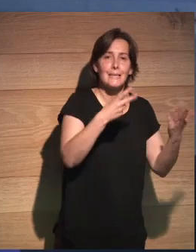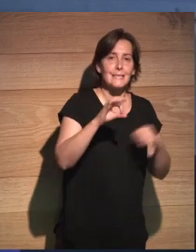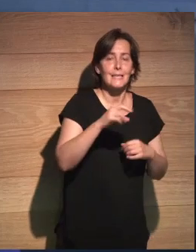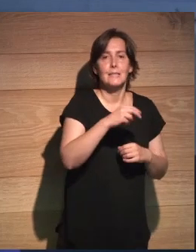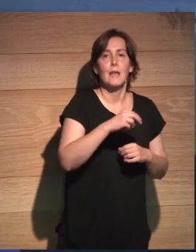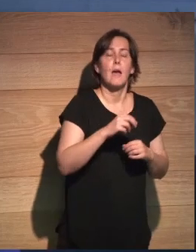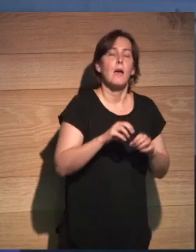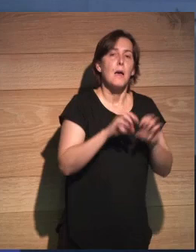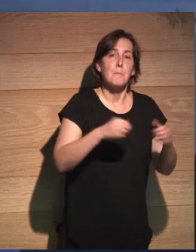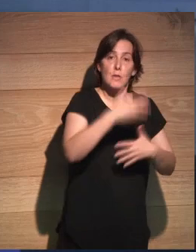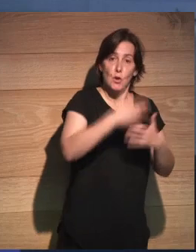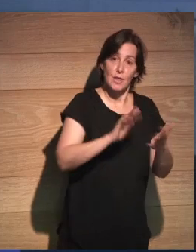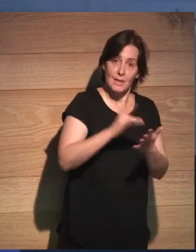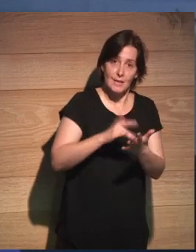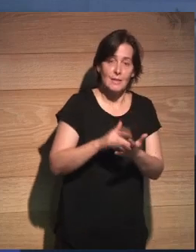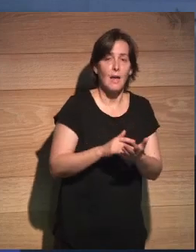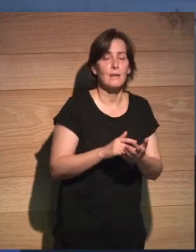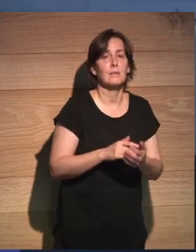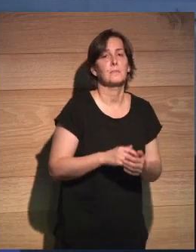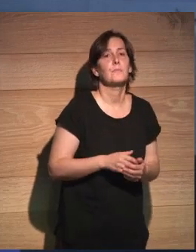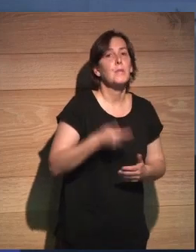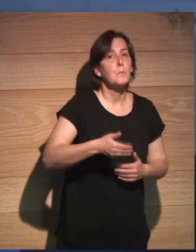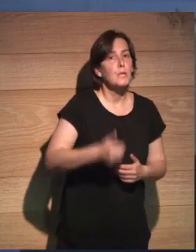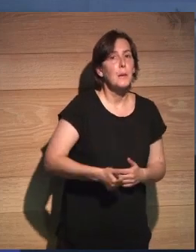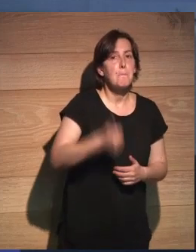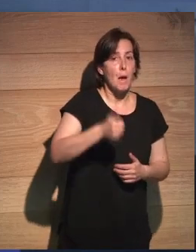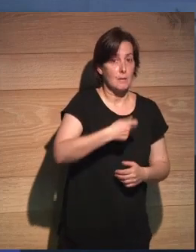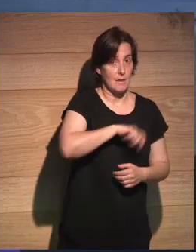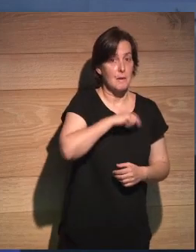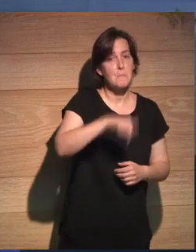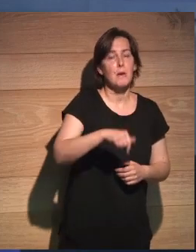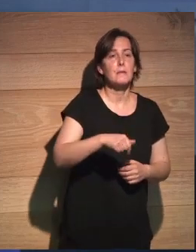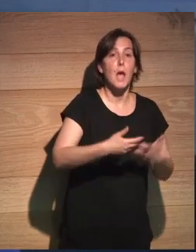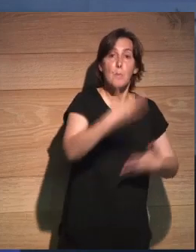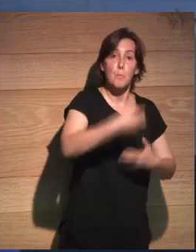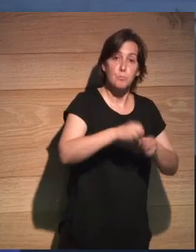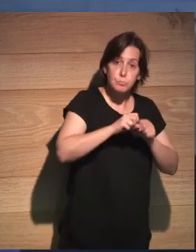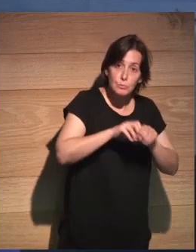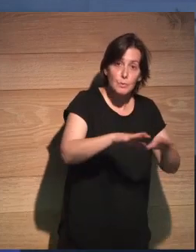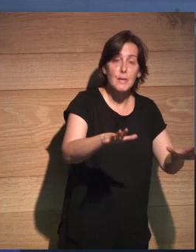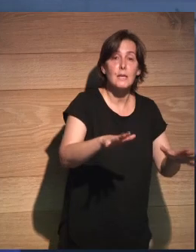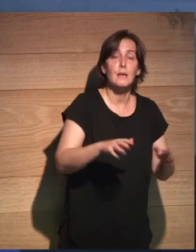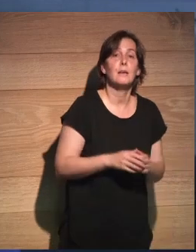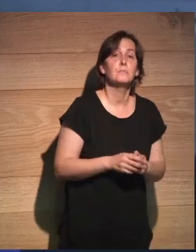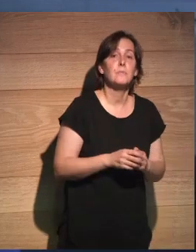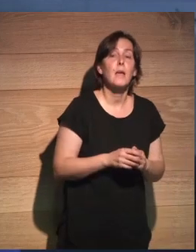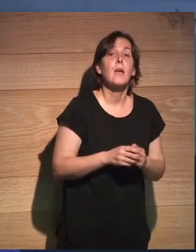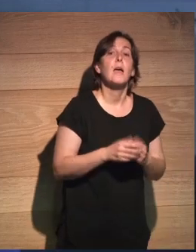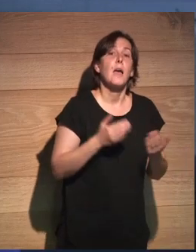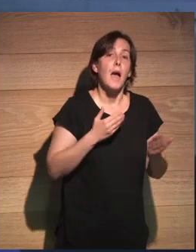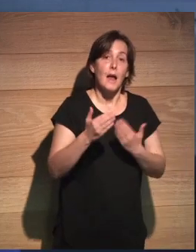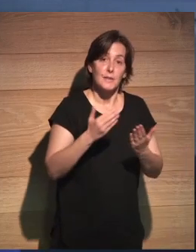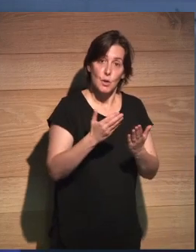y agregadores, entre ellos los más relevantes de este país, han publicado artículos de The Conversation